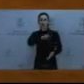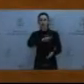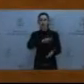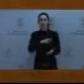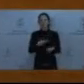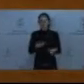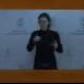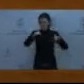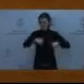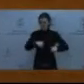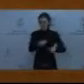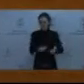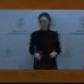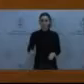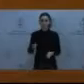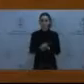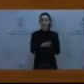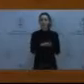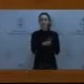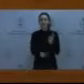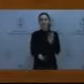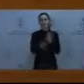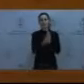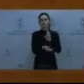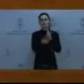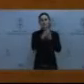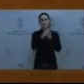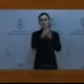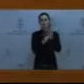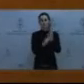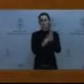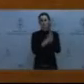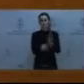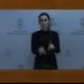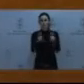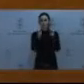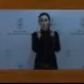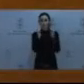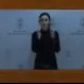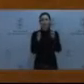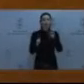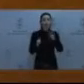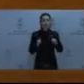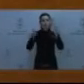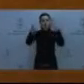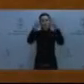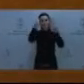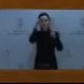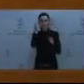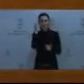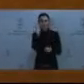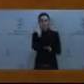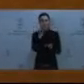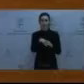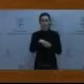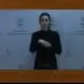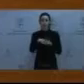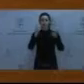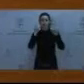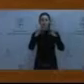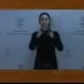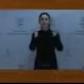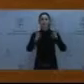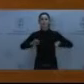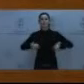a qué me remito? Bueno, esa ley que recoge la necesidad de equiparación de los profesores, o mejor dicho, de la enseñanza concertada y la enseñanza pública del año